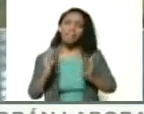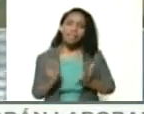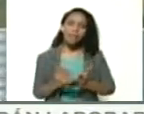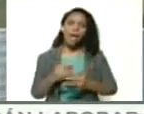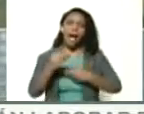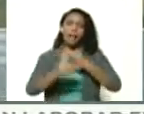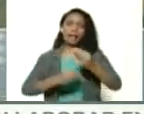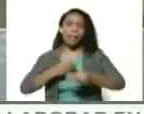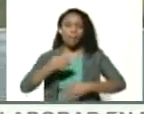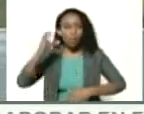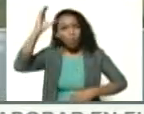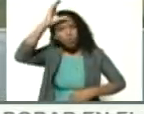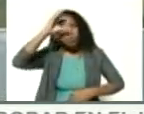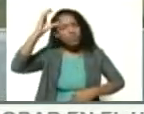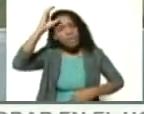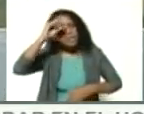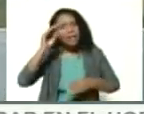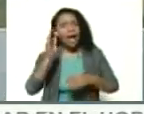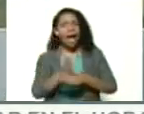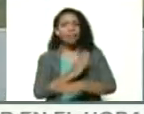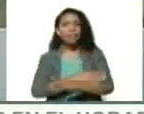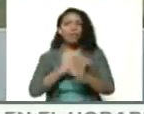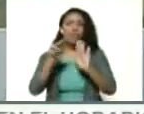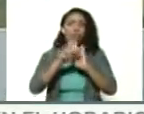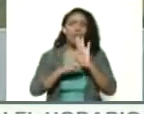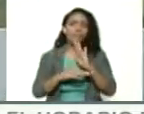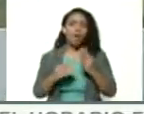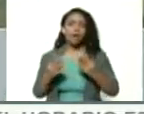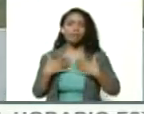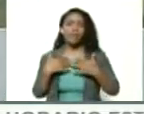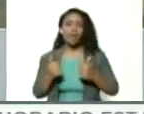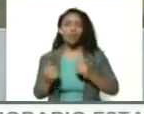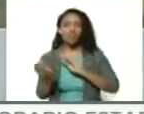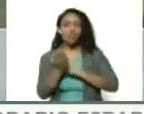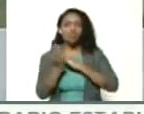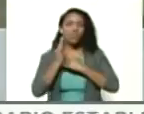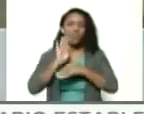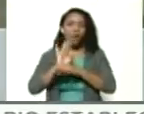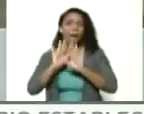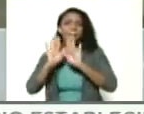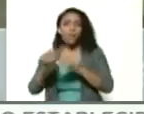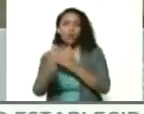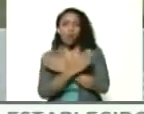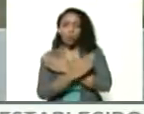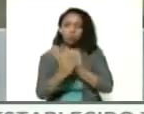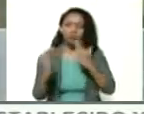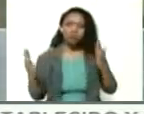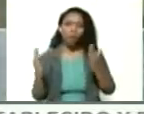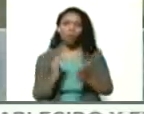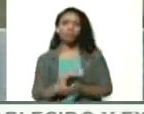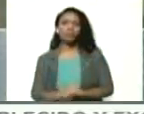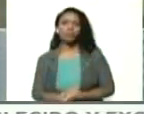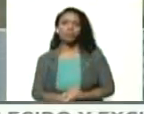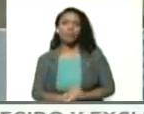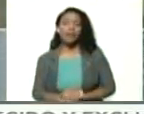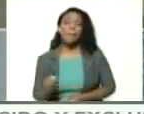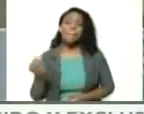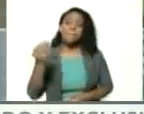Creemos conciencia de prevención, de cuidado, de apoyo, de solidaridad.